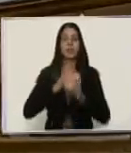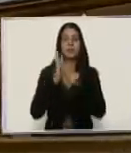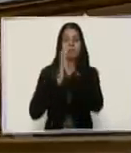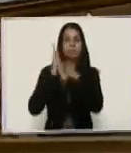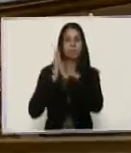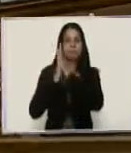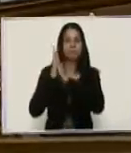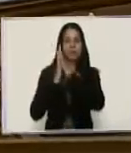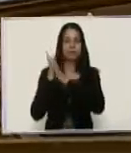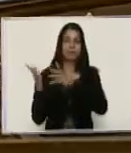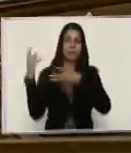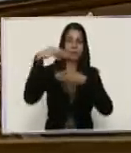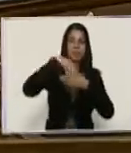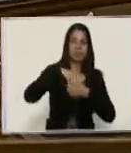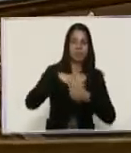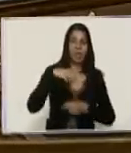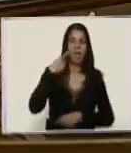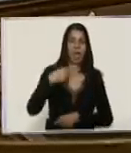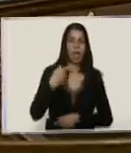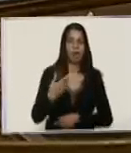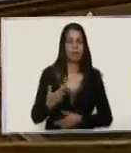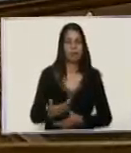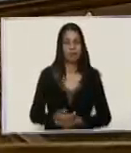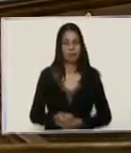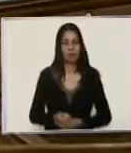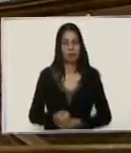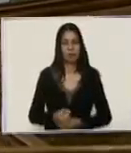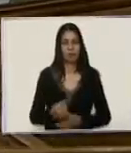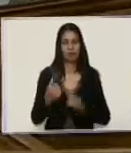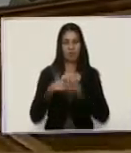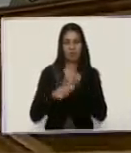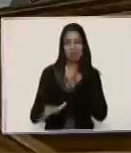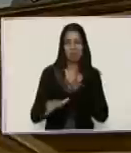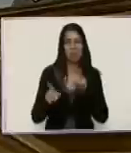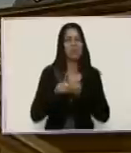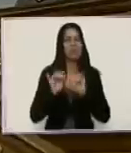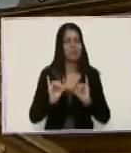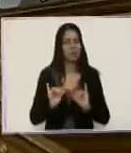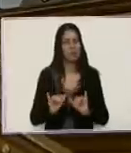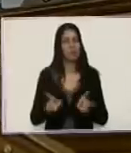dicho, defecar esas palabras. Y me perdonan la palabra.